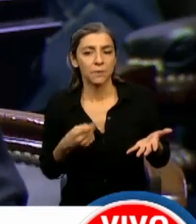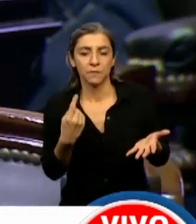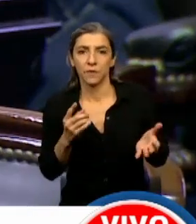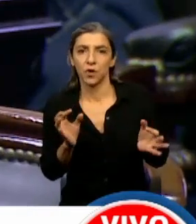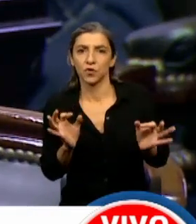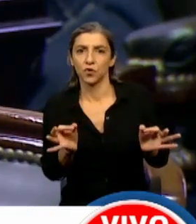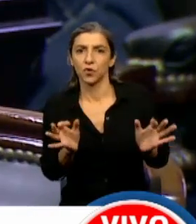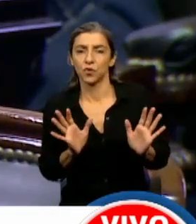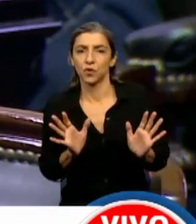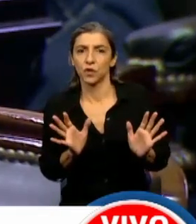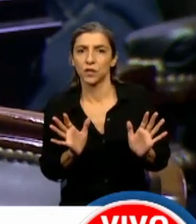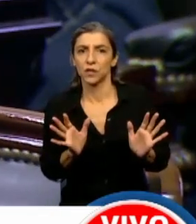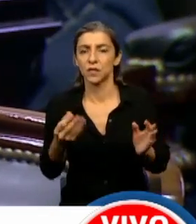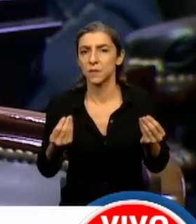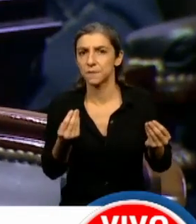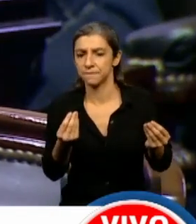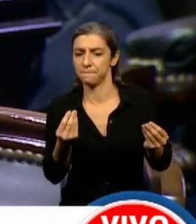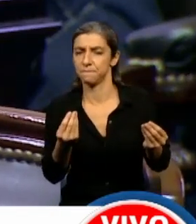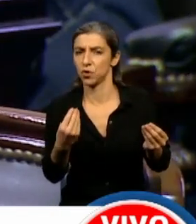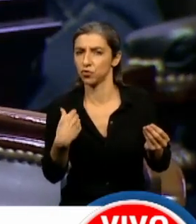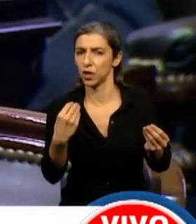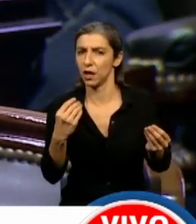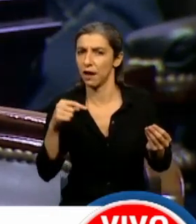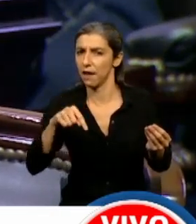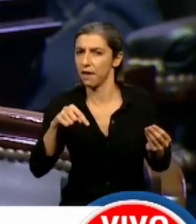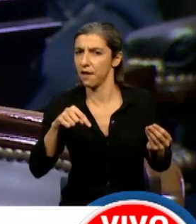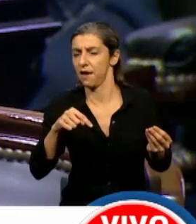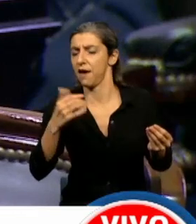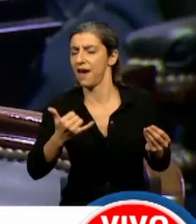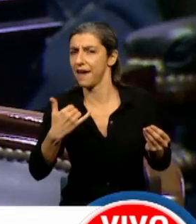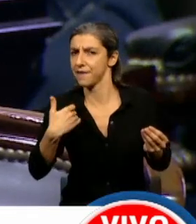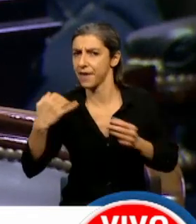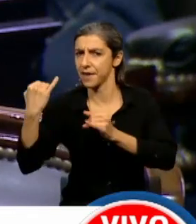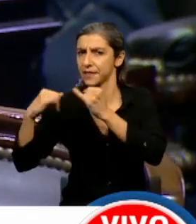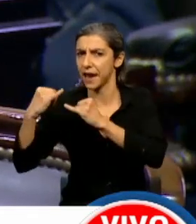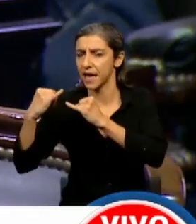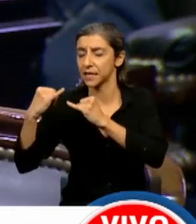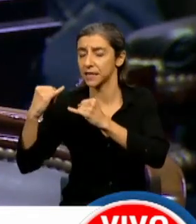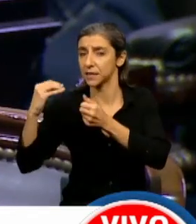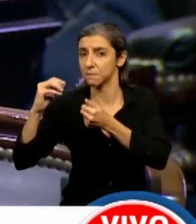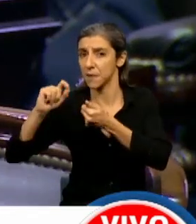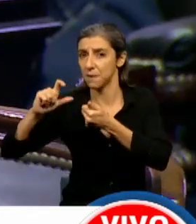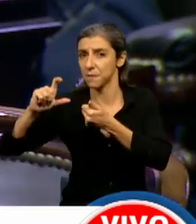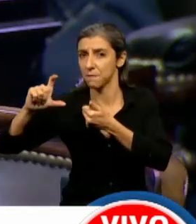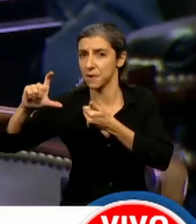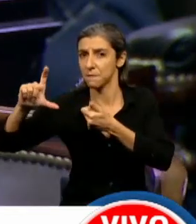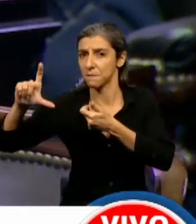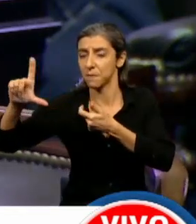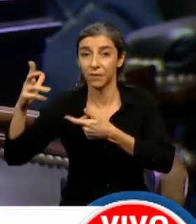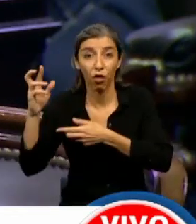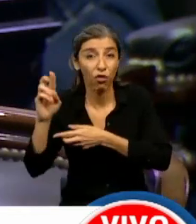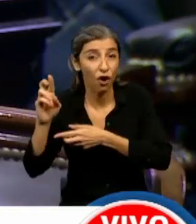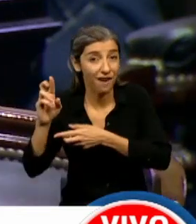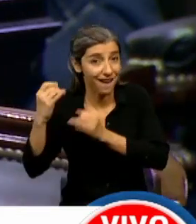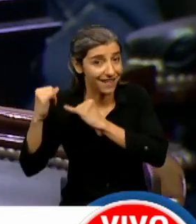seguido la construcción de una bola de intereses en dólares que ponen en juego la sustentabilidad de